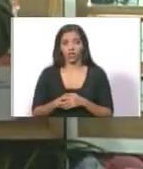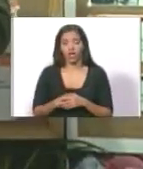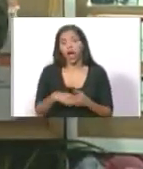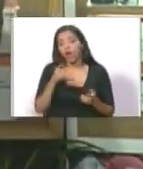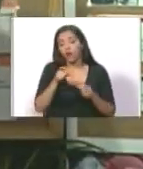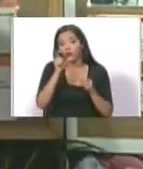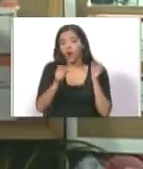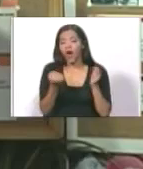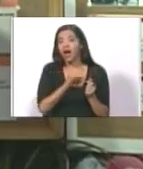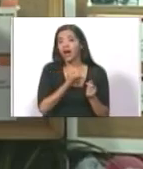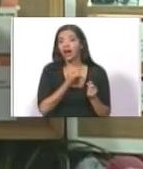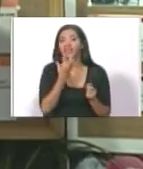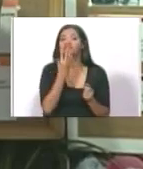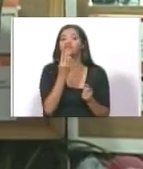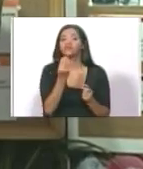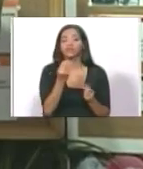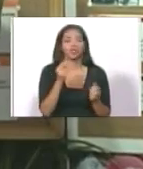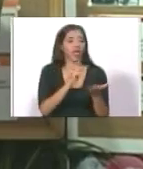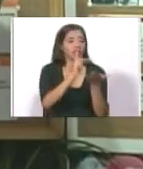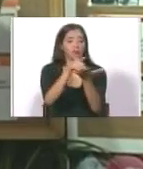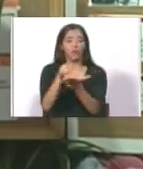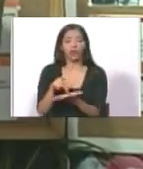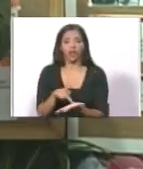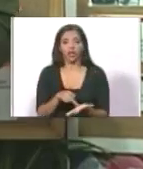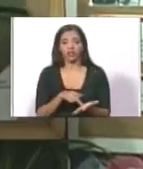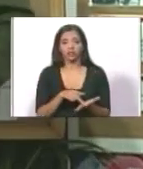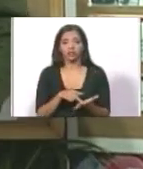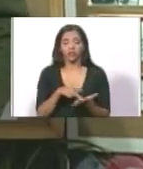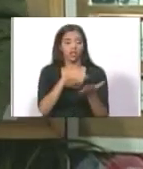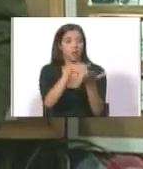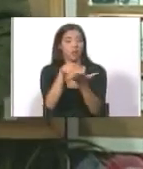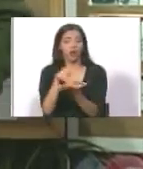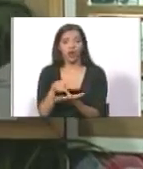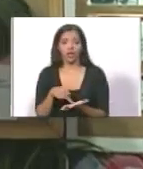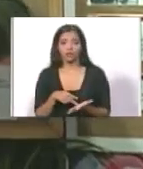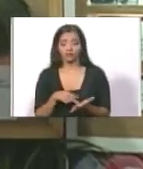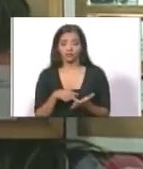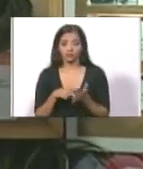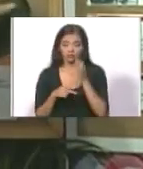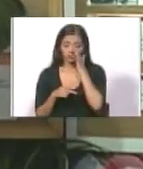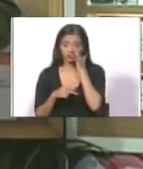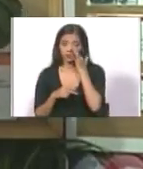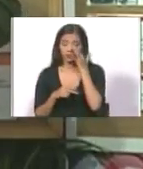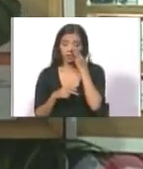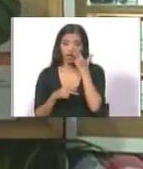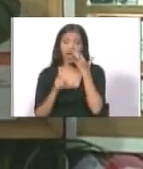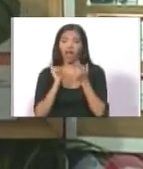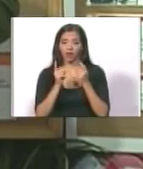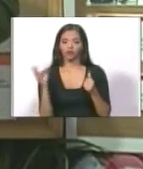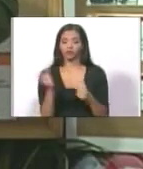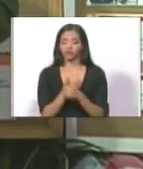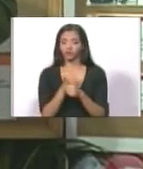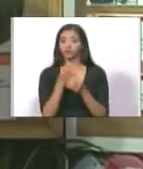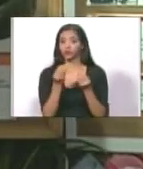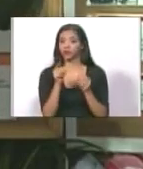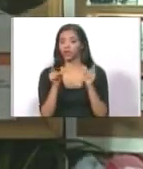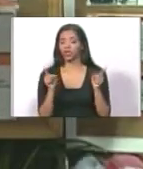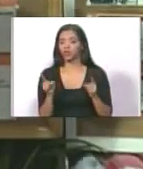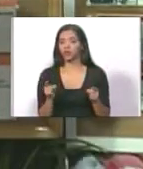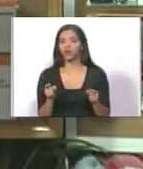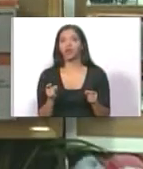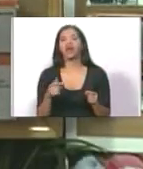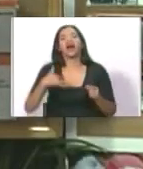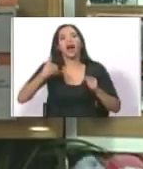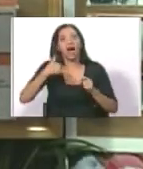mercenarios israelitas que andan por ahí. Que andan por ahí. Identificados muchos de ellos. Quedan unos